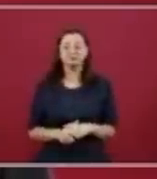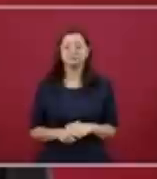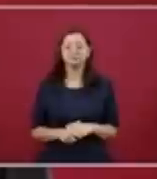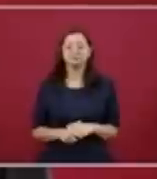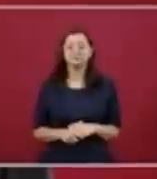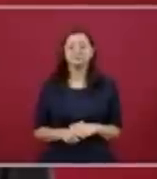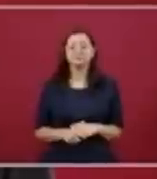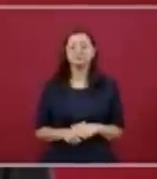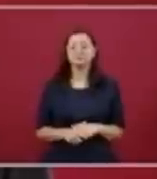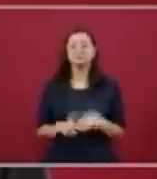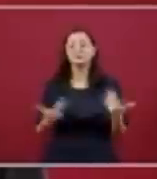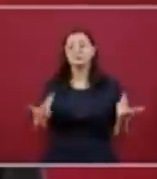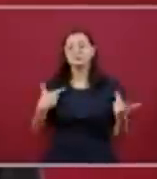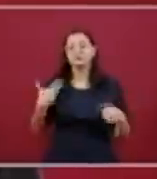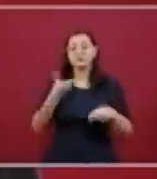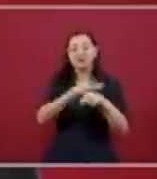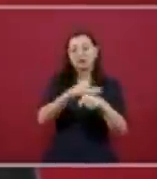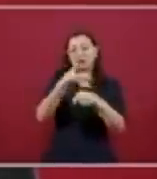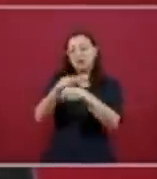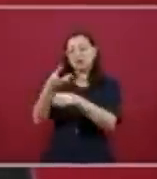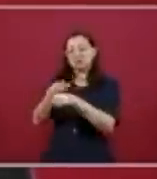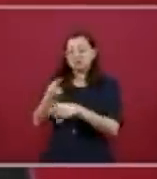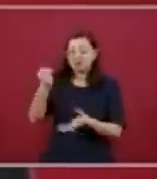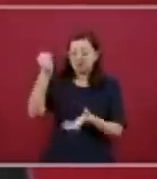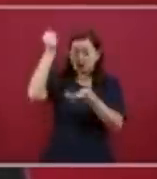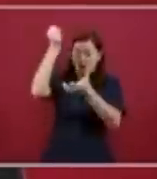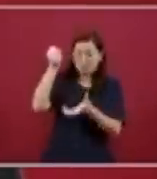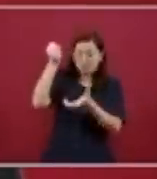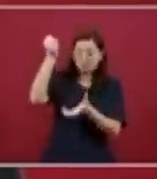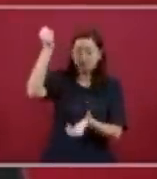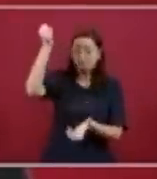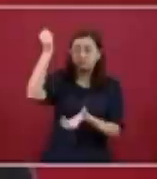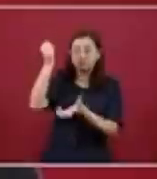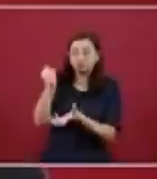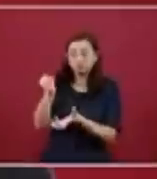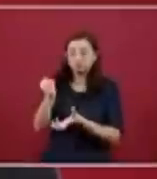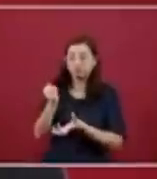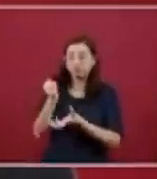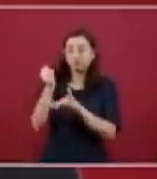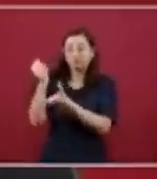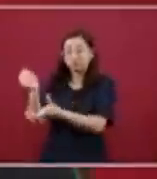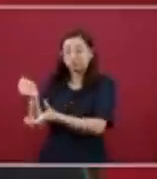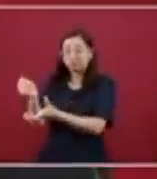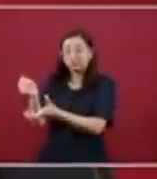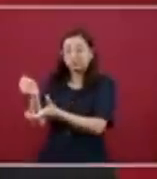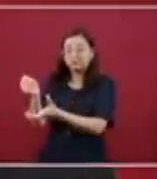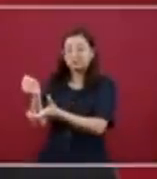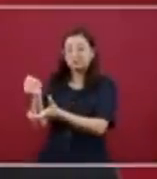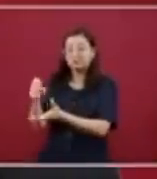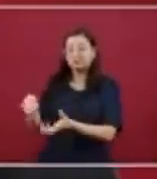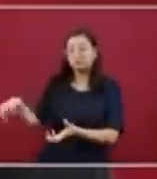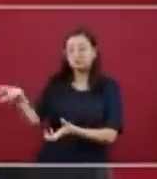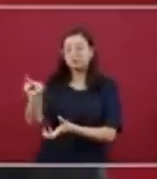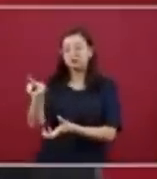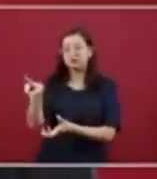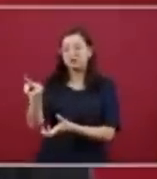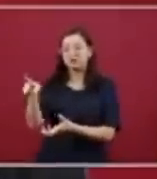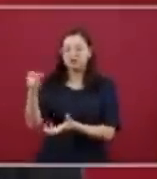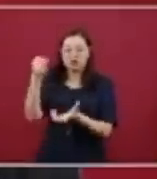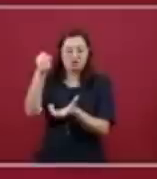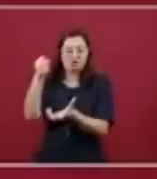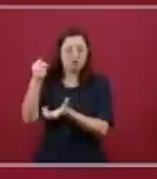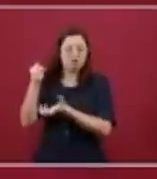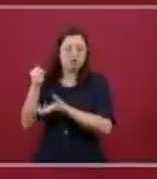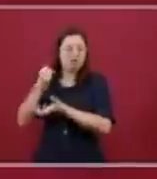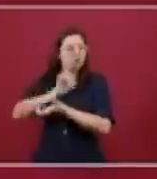hubieron estos ajustes en el presupuesto, pues es una injusticia que despidan a los